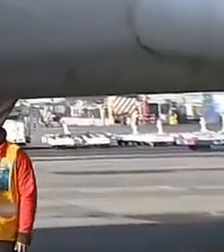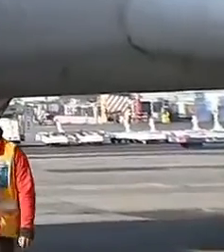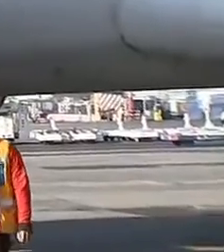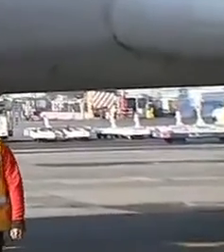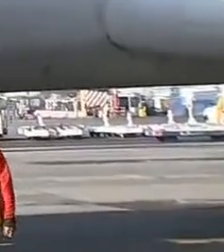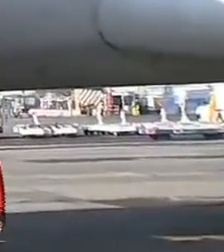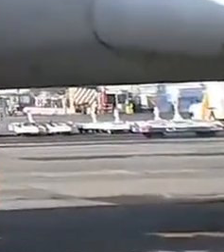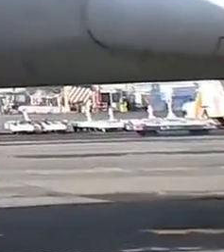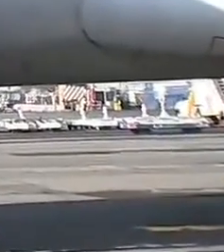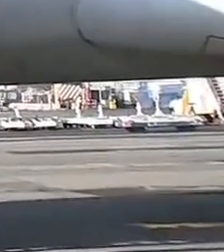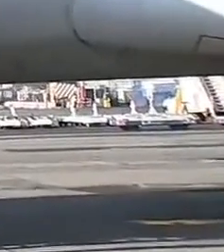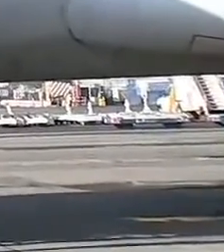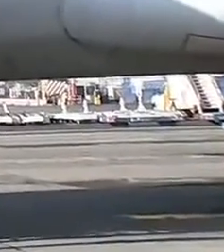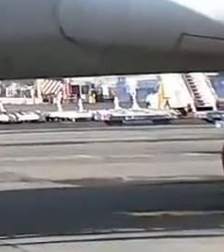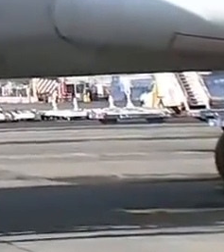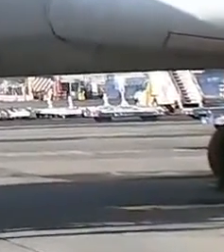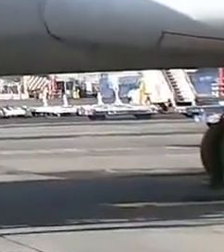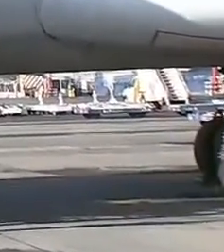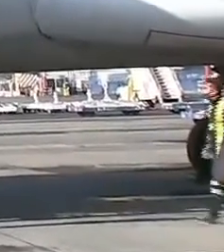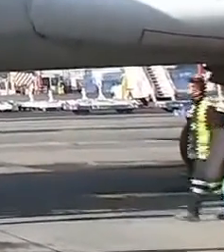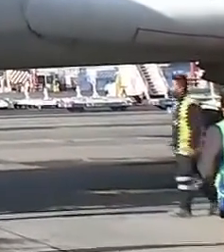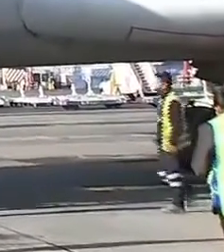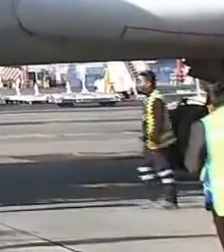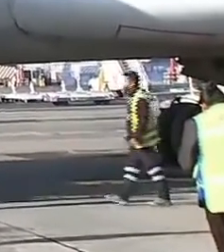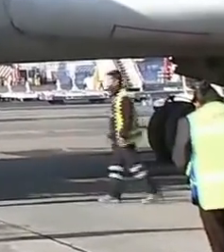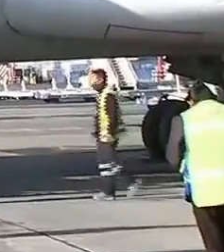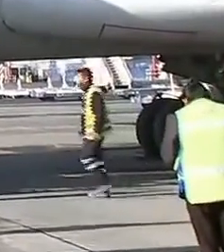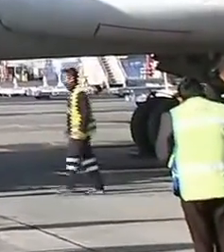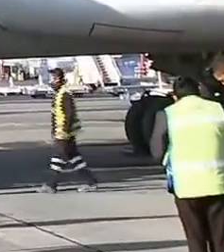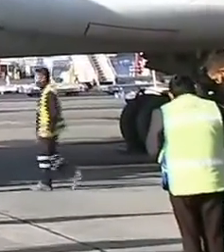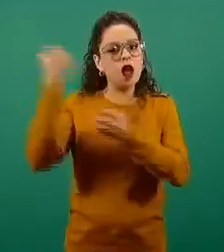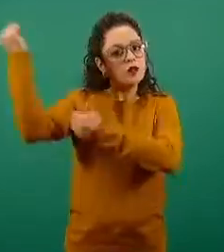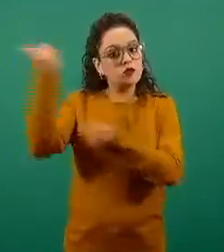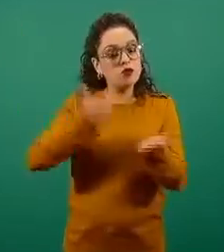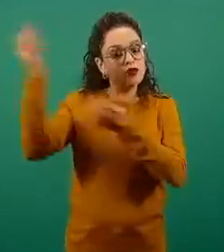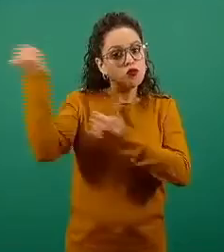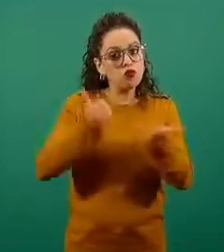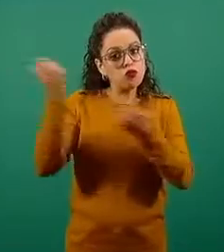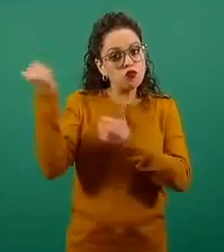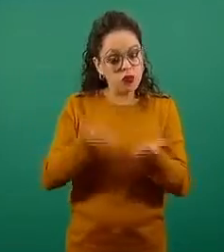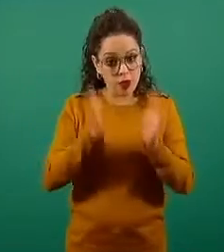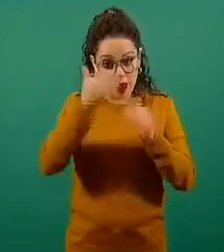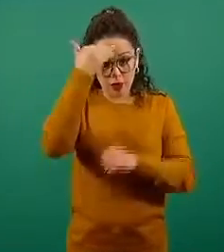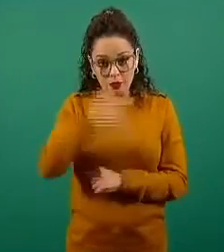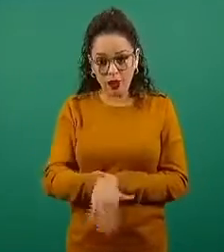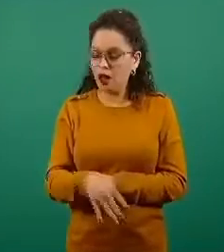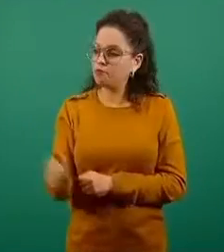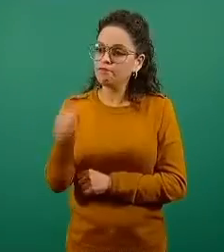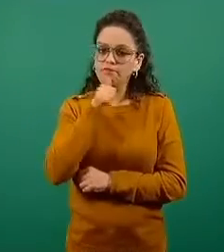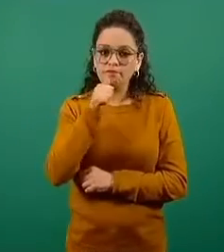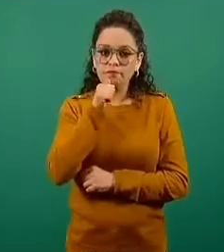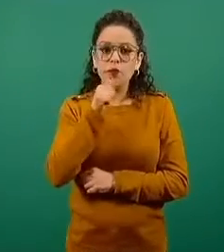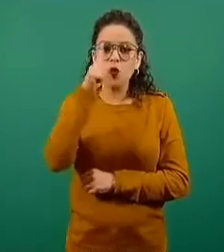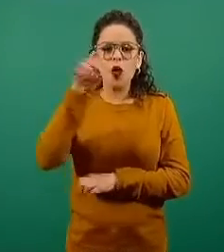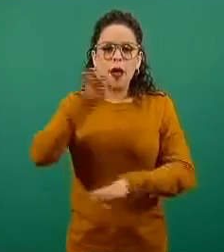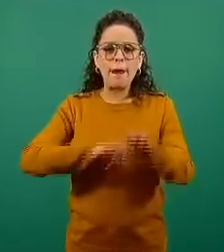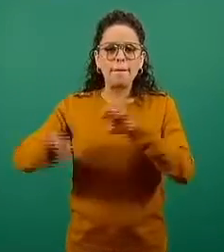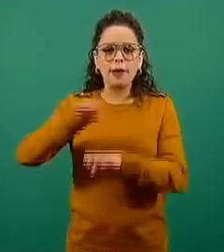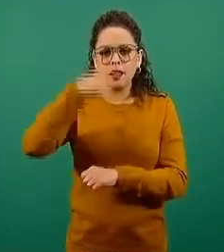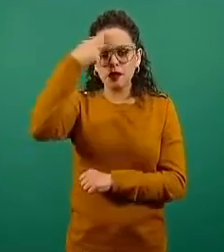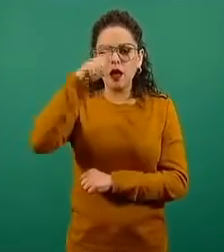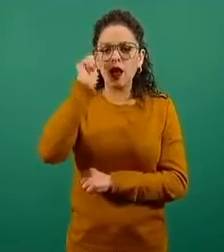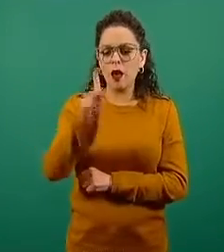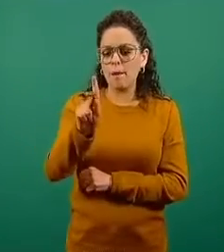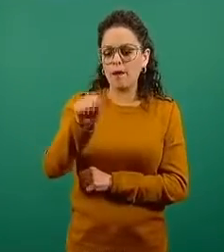una fecha estimada, sin embargo ya se tiene a la empresa que los transportará. Ya sabemos quién se va a encargar del traslado y va a ser una empresa de